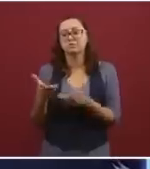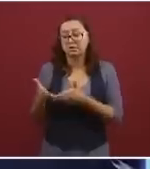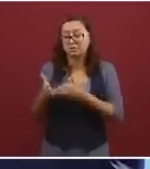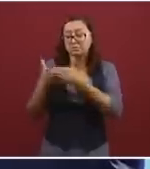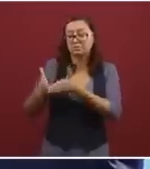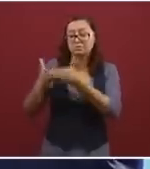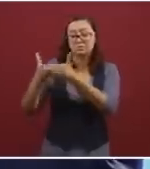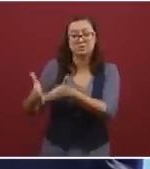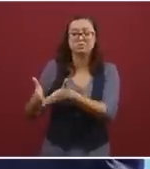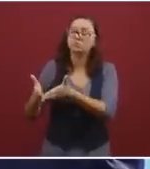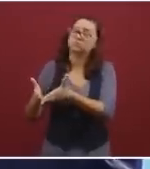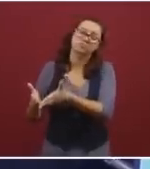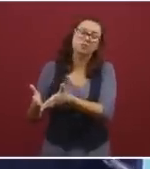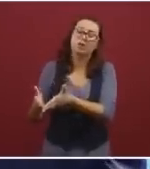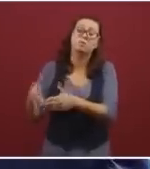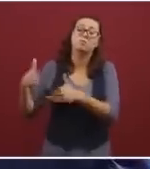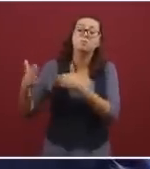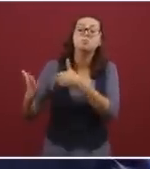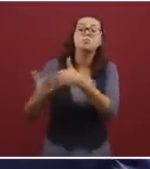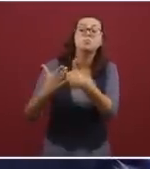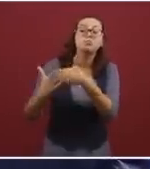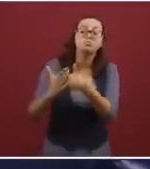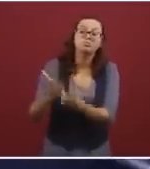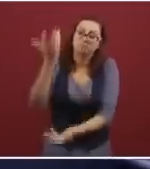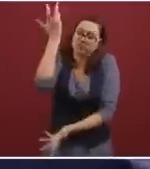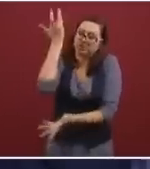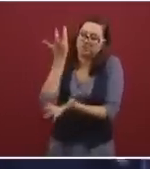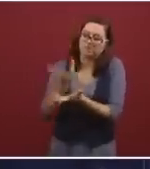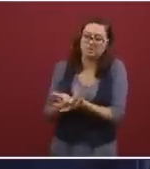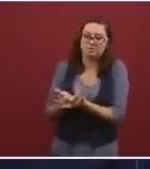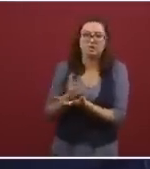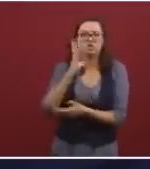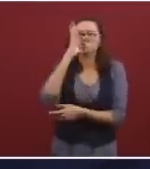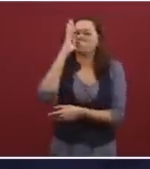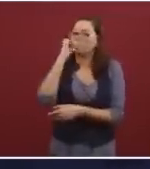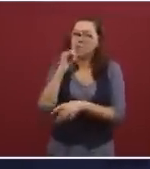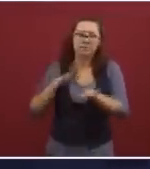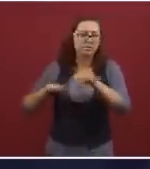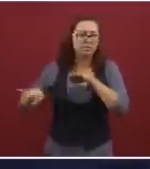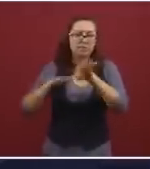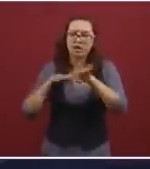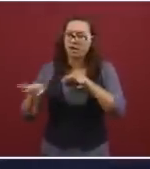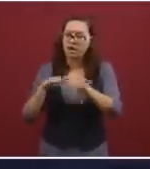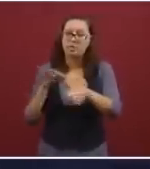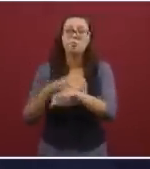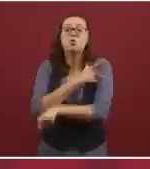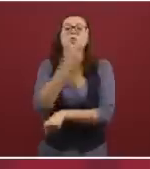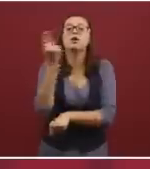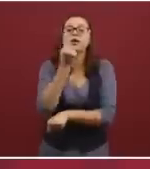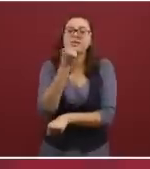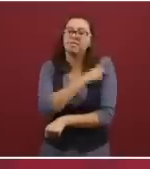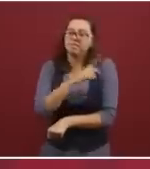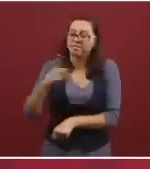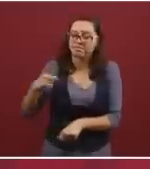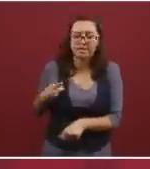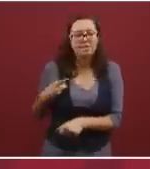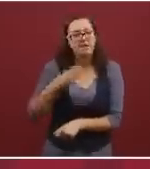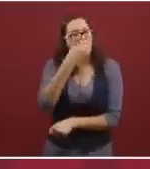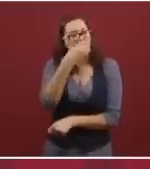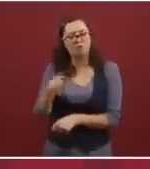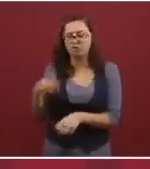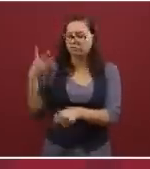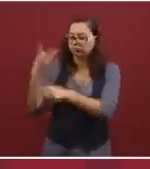barco cada año se le tiene que dar un mantenimiento, es la famosa libranza, y durante esos días el barco no